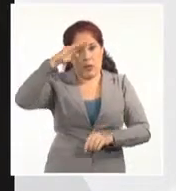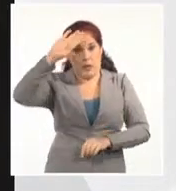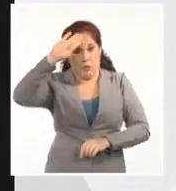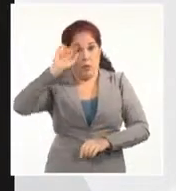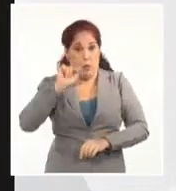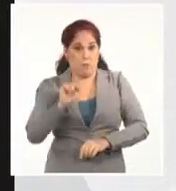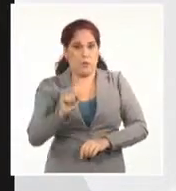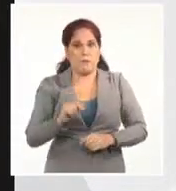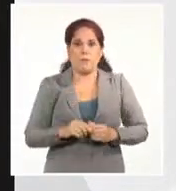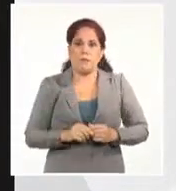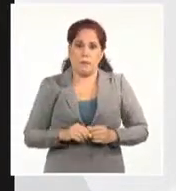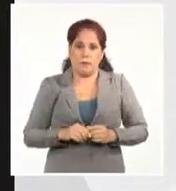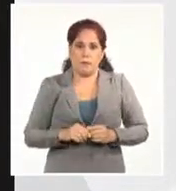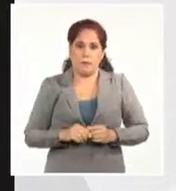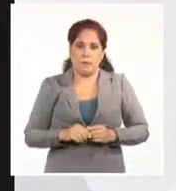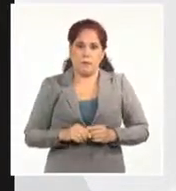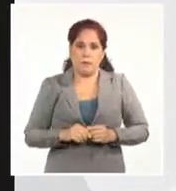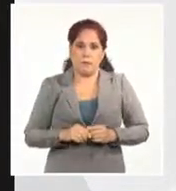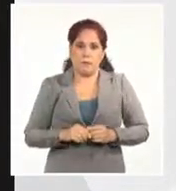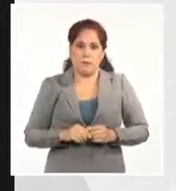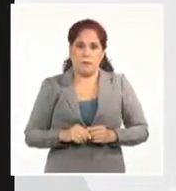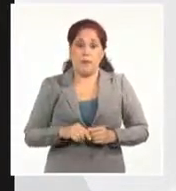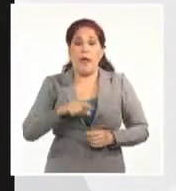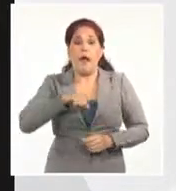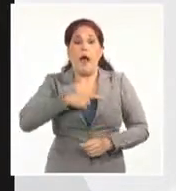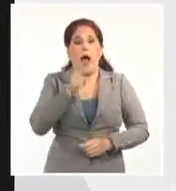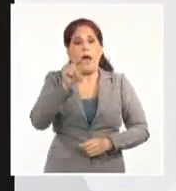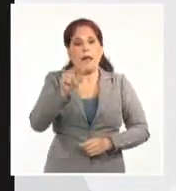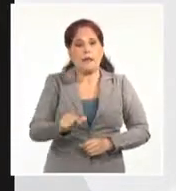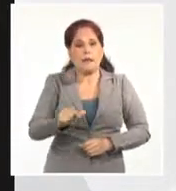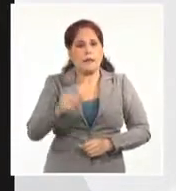Entonces, bueno, hay muchos artistas que